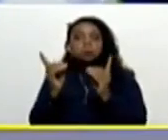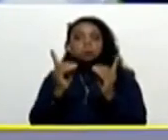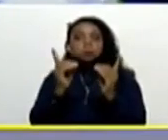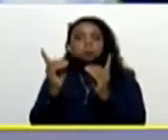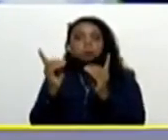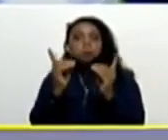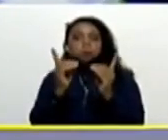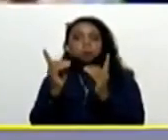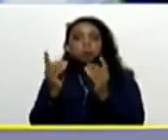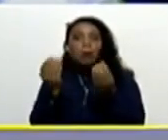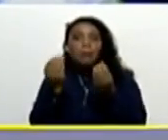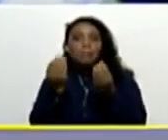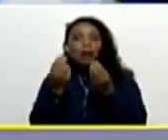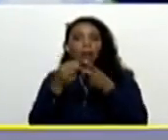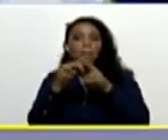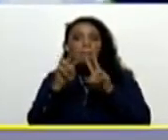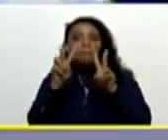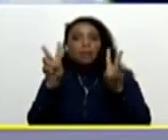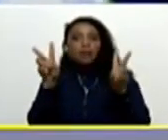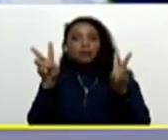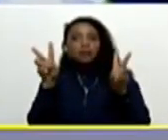el diálogo para la paz.